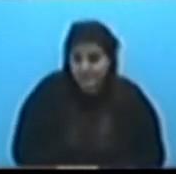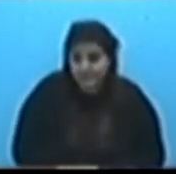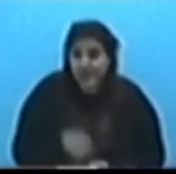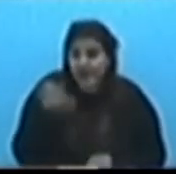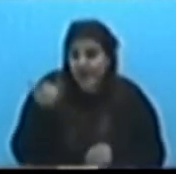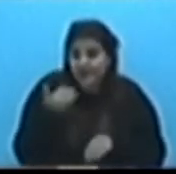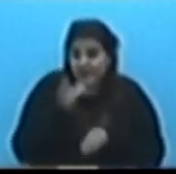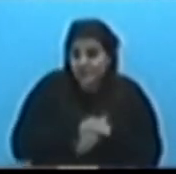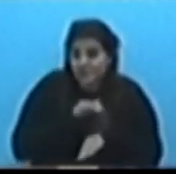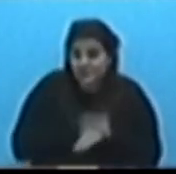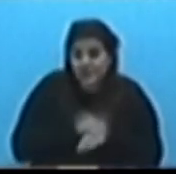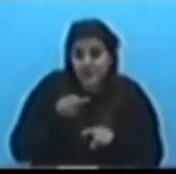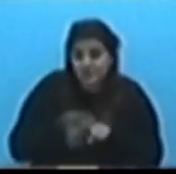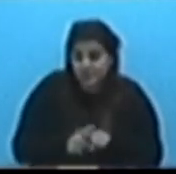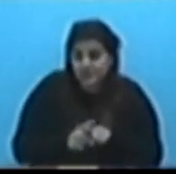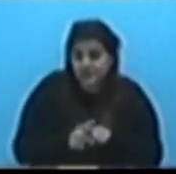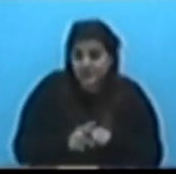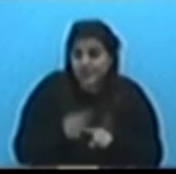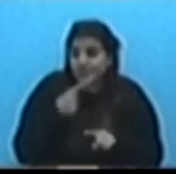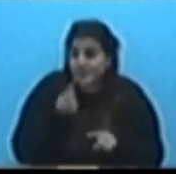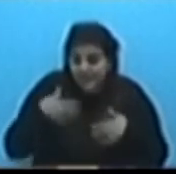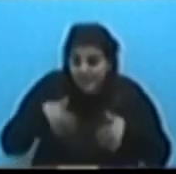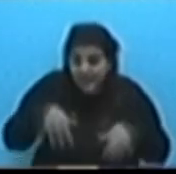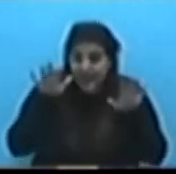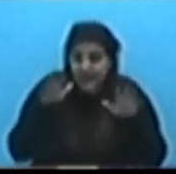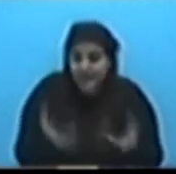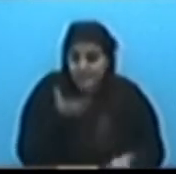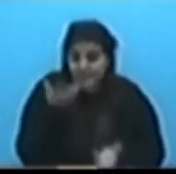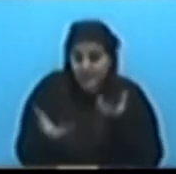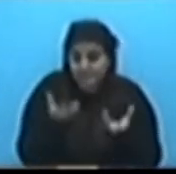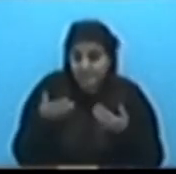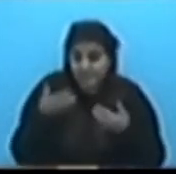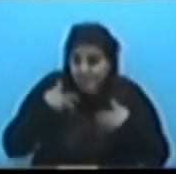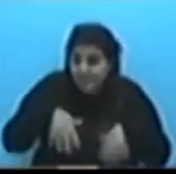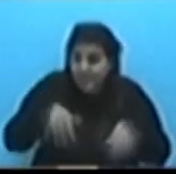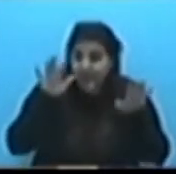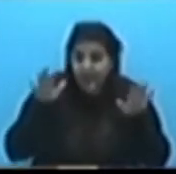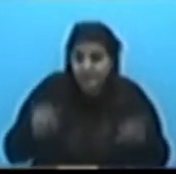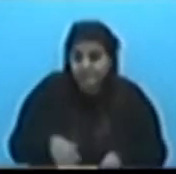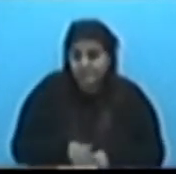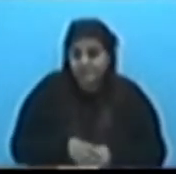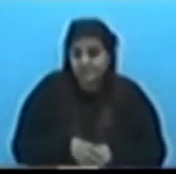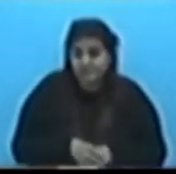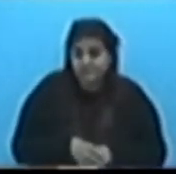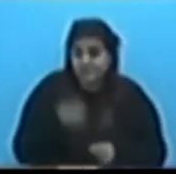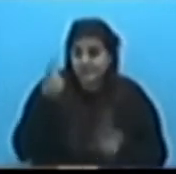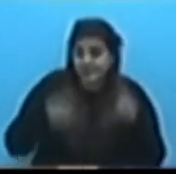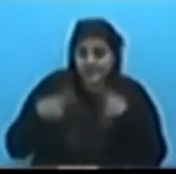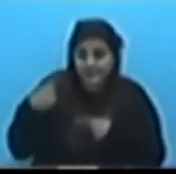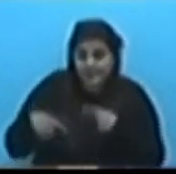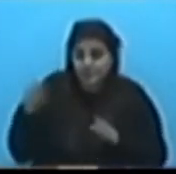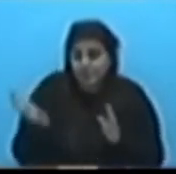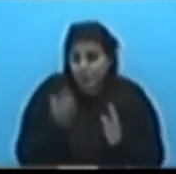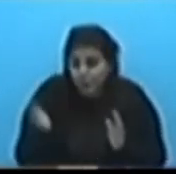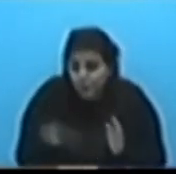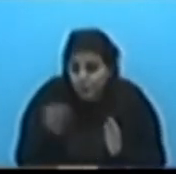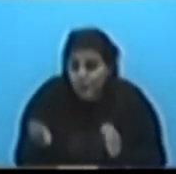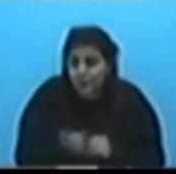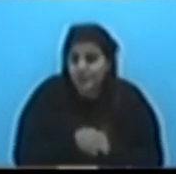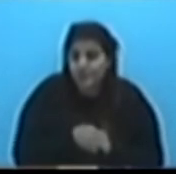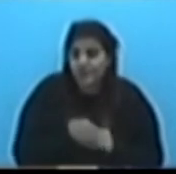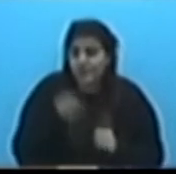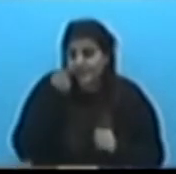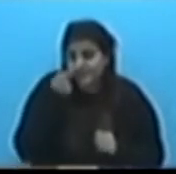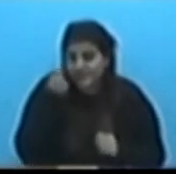responsabilidad política de dejar quemar, de dejar hacer a distintos productores o a distintos